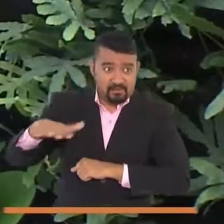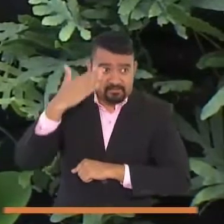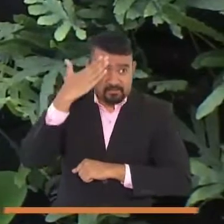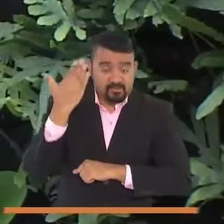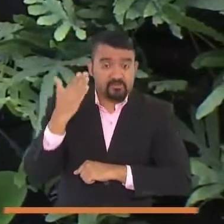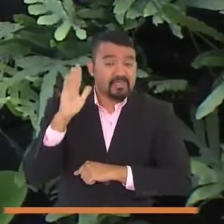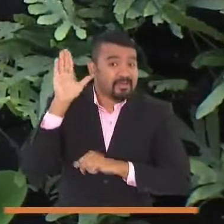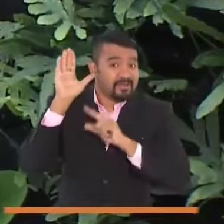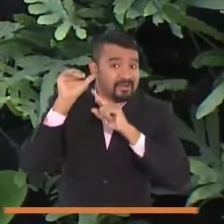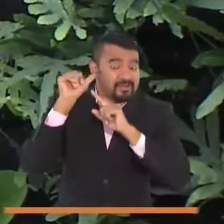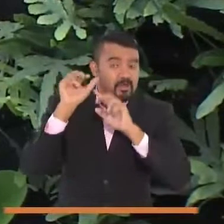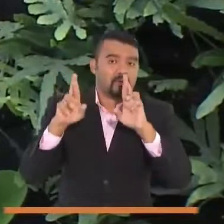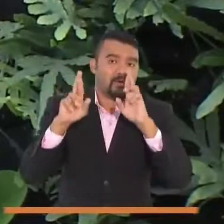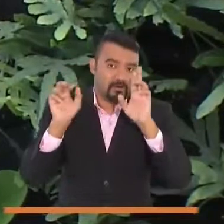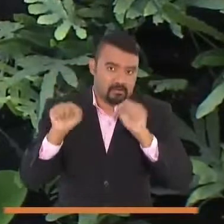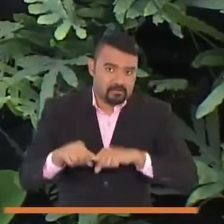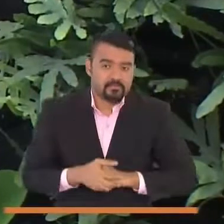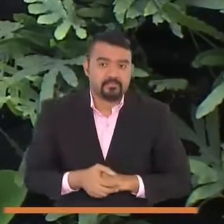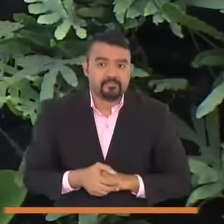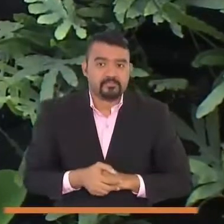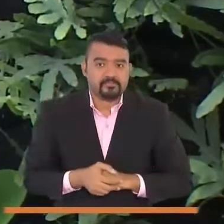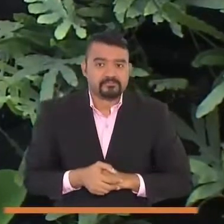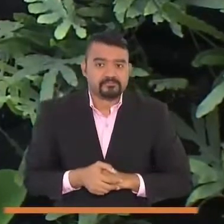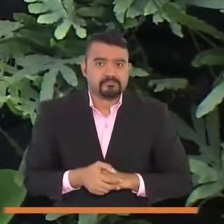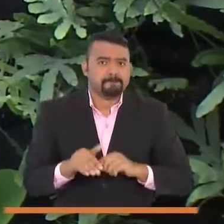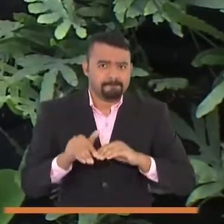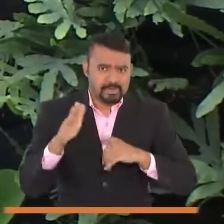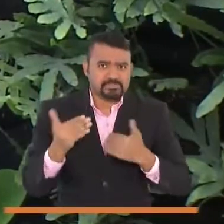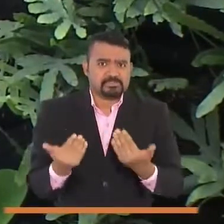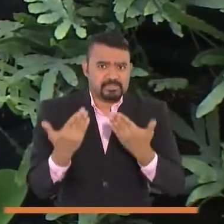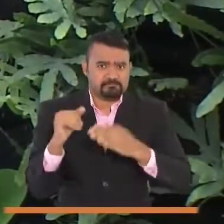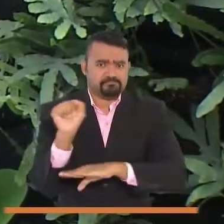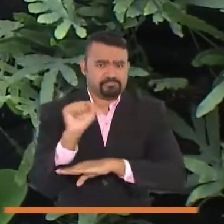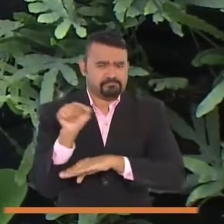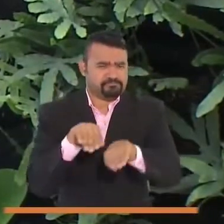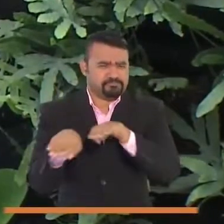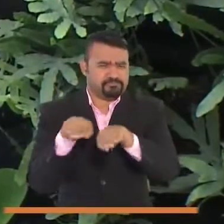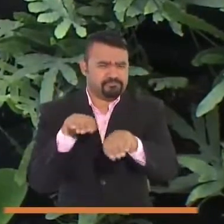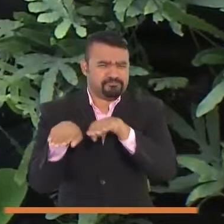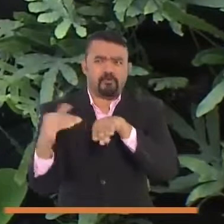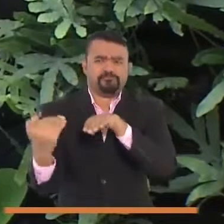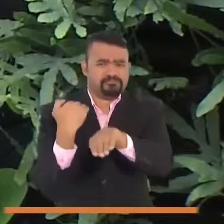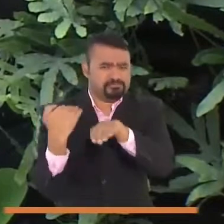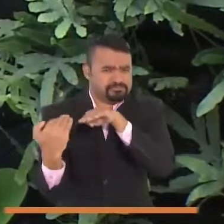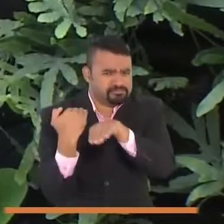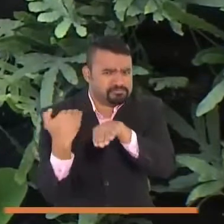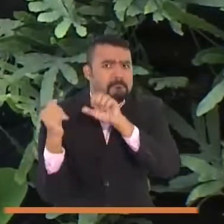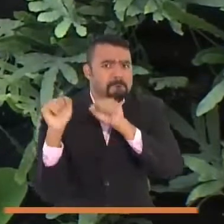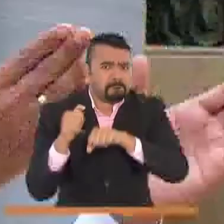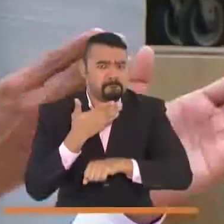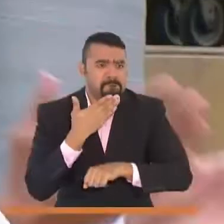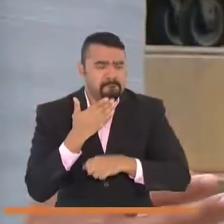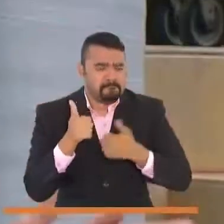el municipio de Caldas, que permitirá ya una mayor movilidad, ingreso y salida de vehículos del área